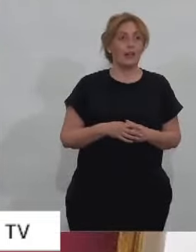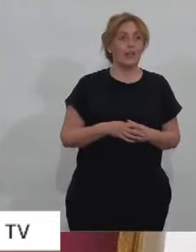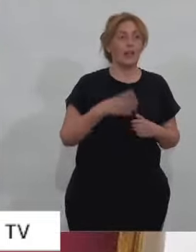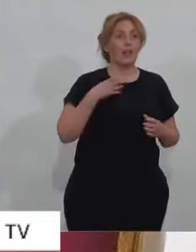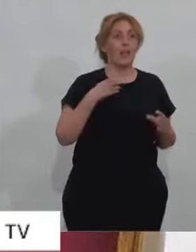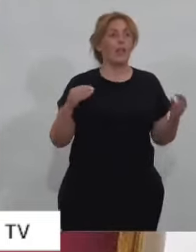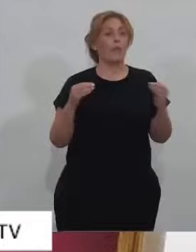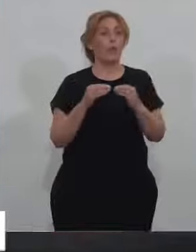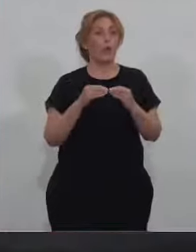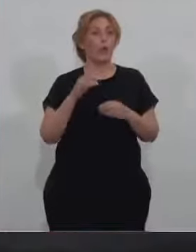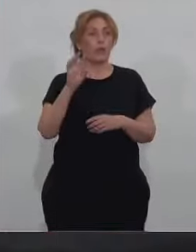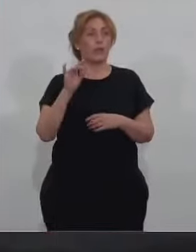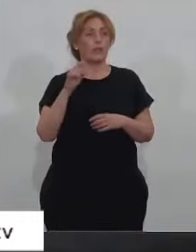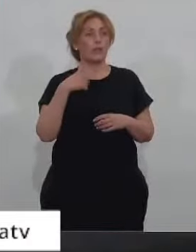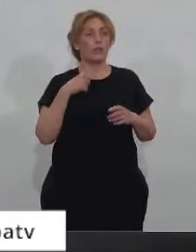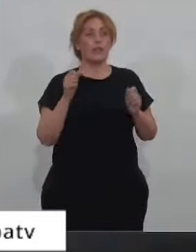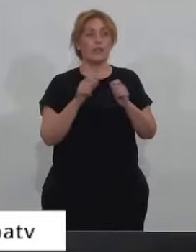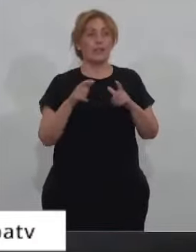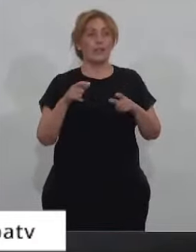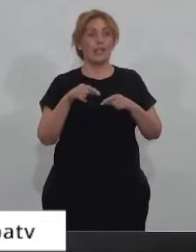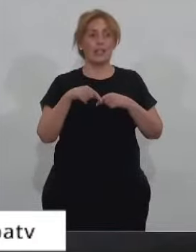comisión paritaria.